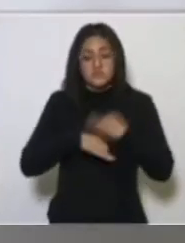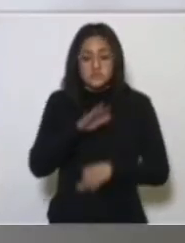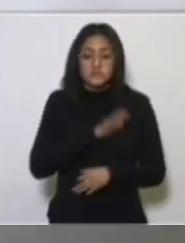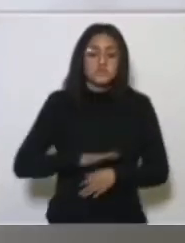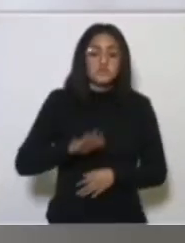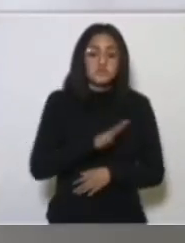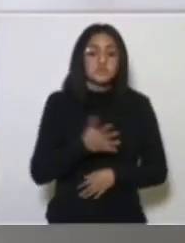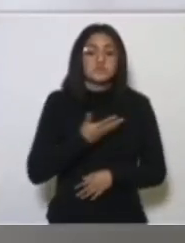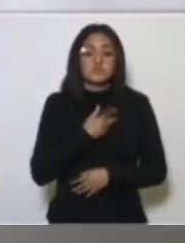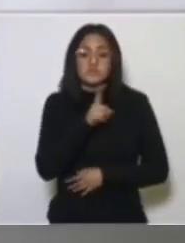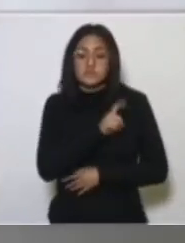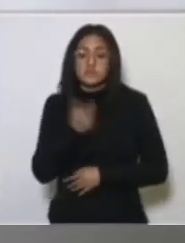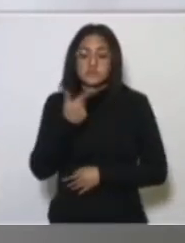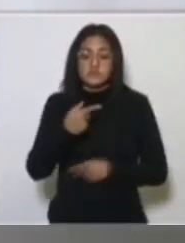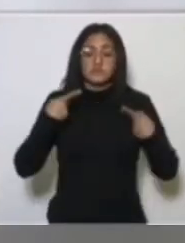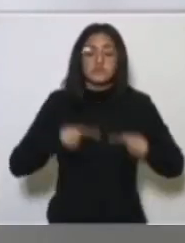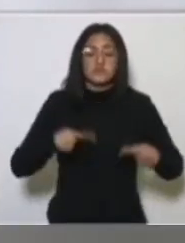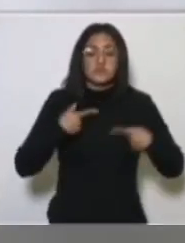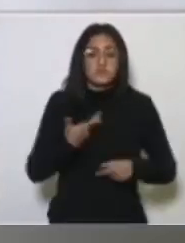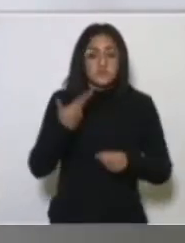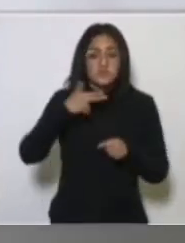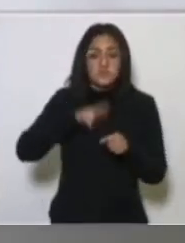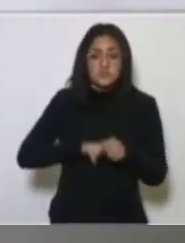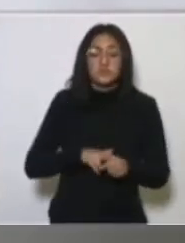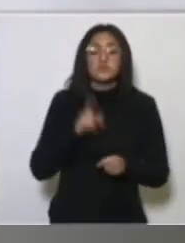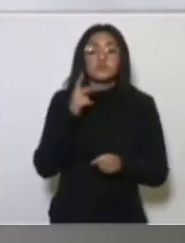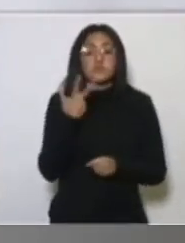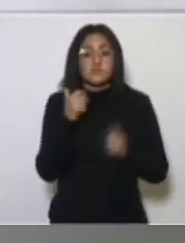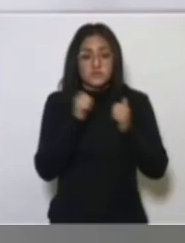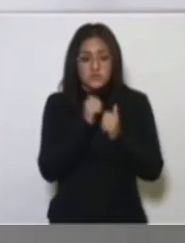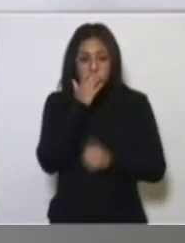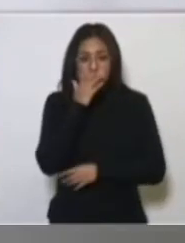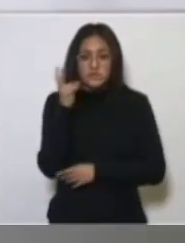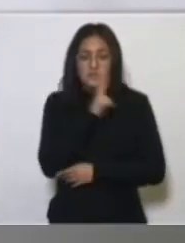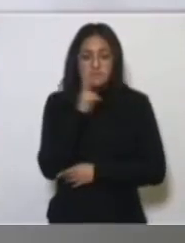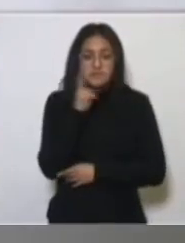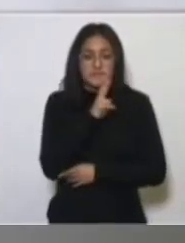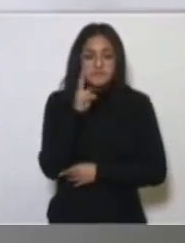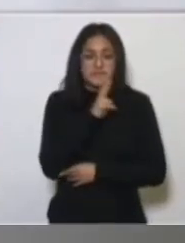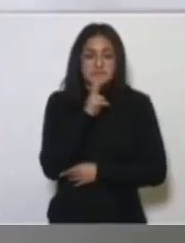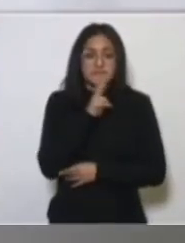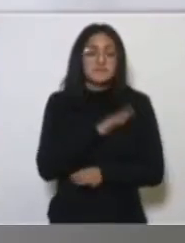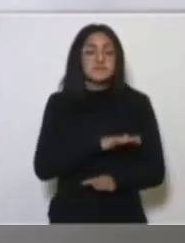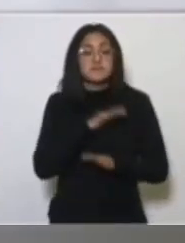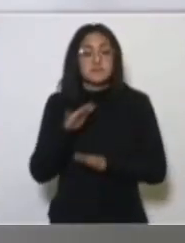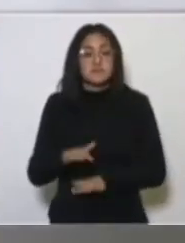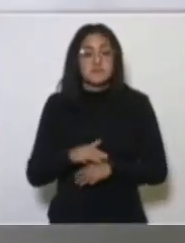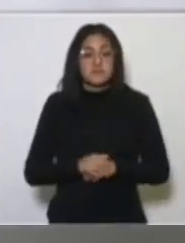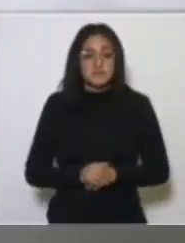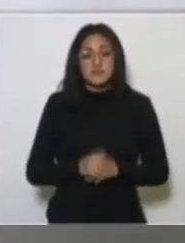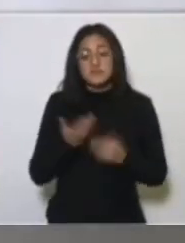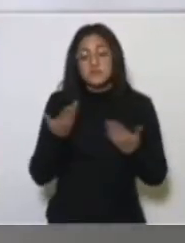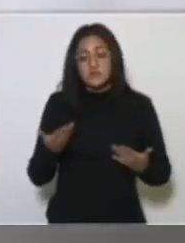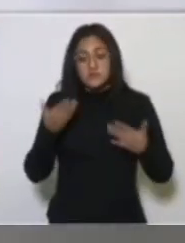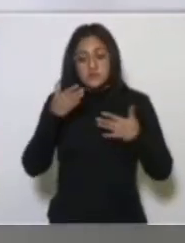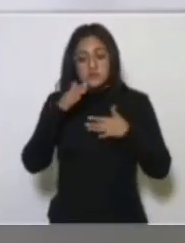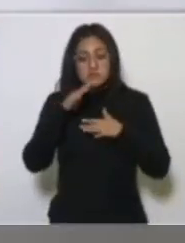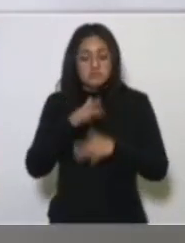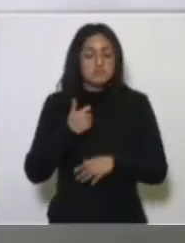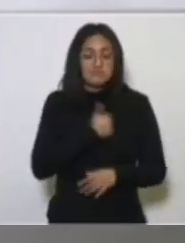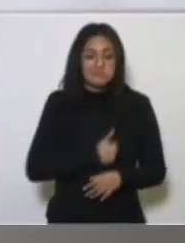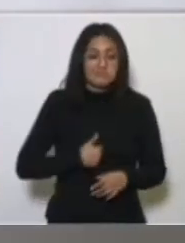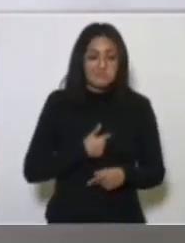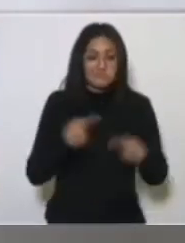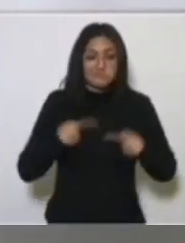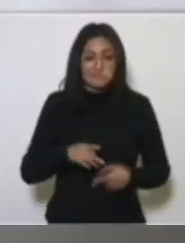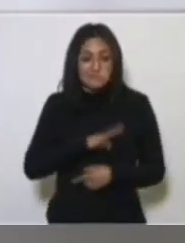todo el sector, 107 pacientes hospitalizados, 8 de ellos con ventilación mecánica asistida. En lo que respecta,